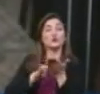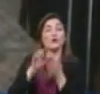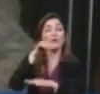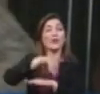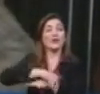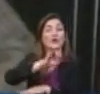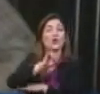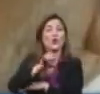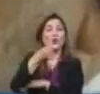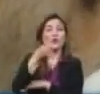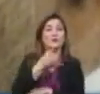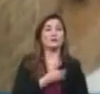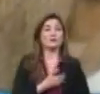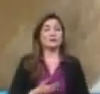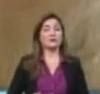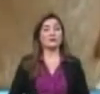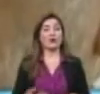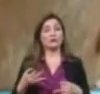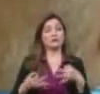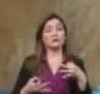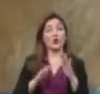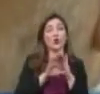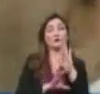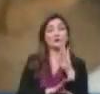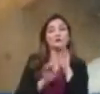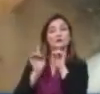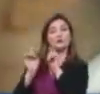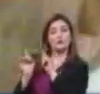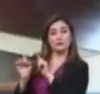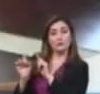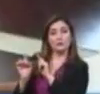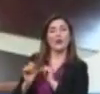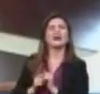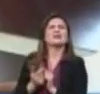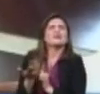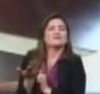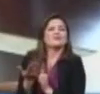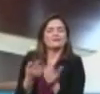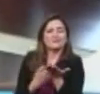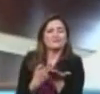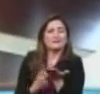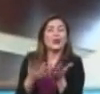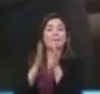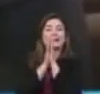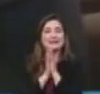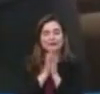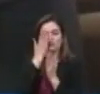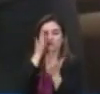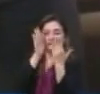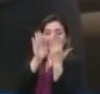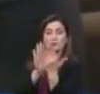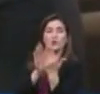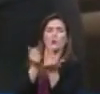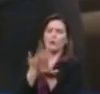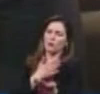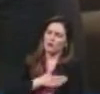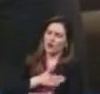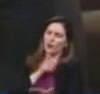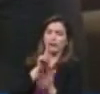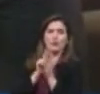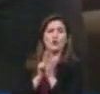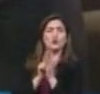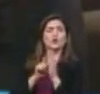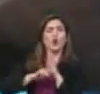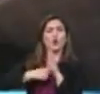de este jueves con el presidente de la Corte Constitucional, Alfredo Ruiz, para solicitarle en persona que se dé trámite a la demanda interpuesta